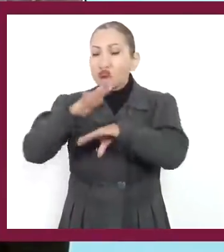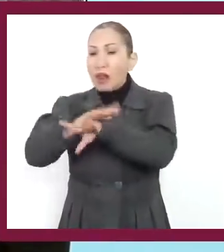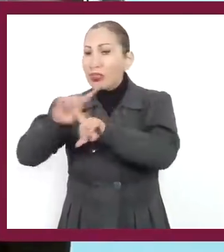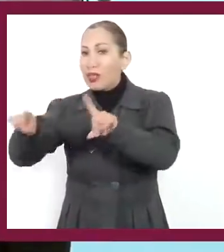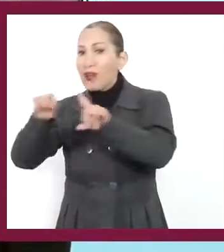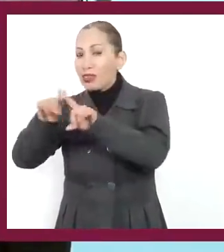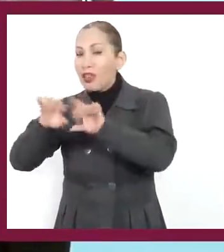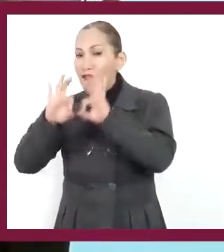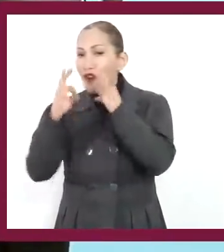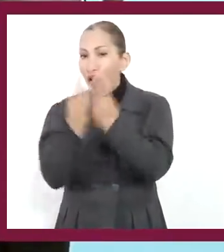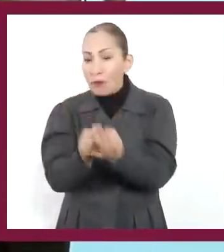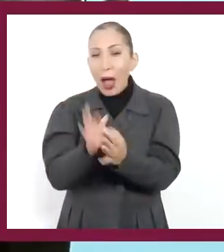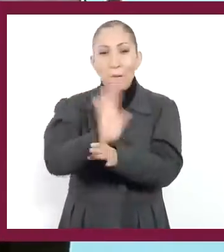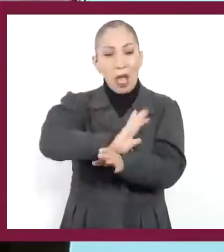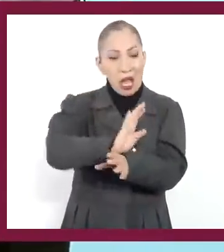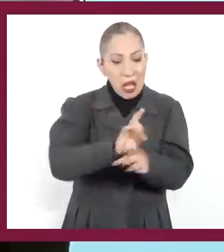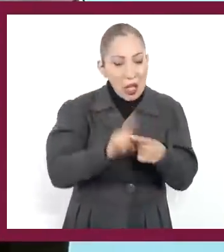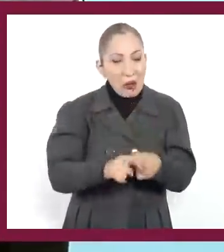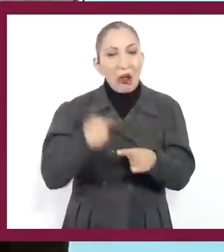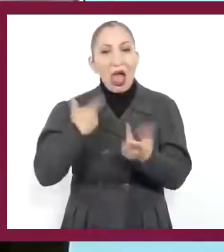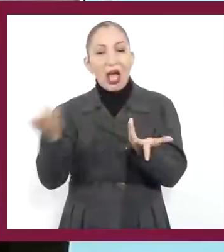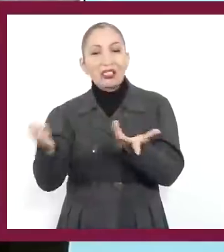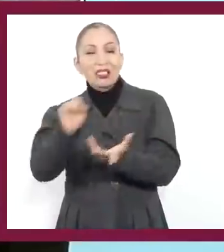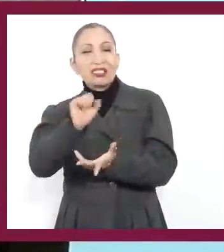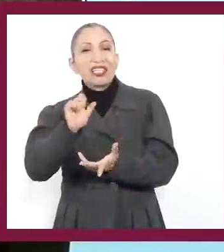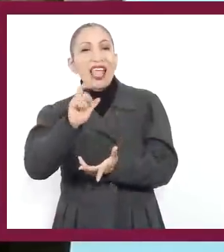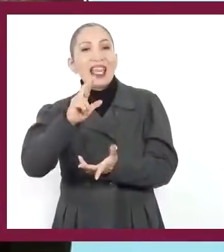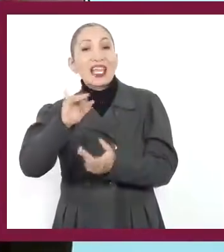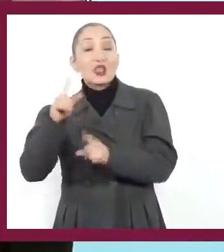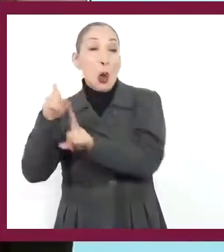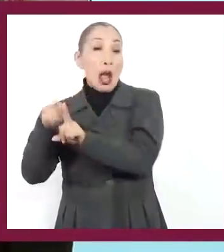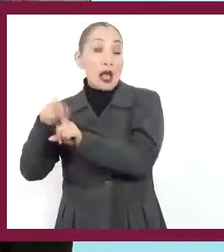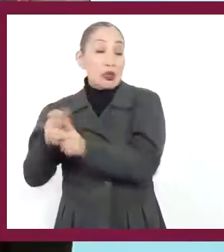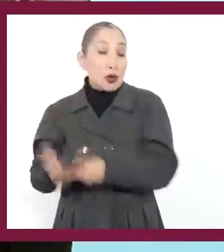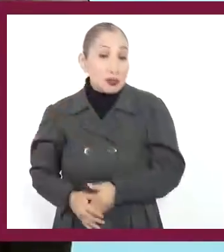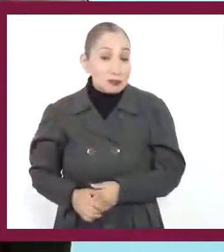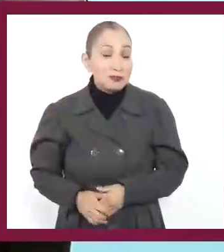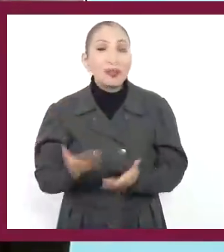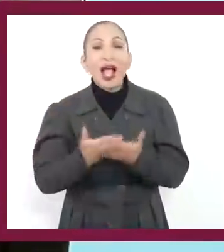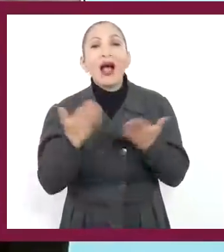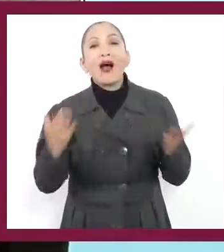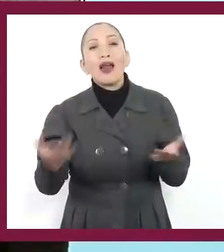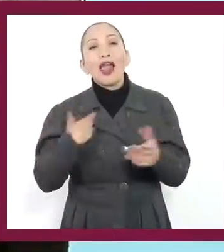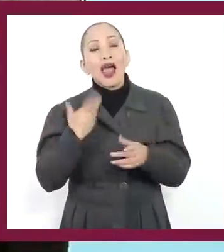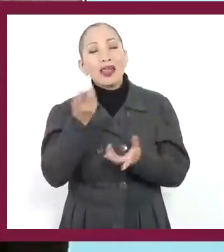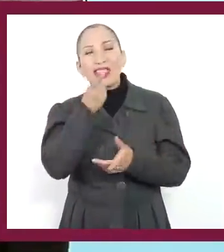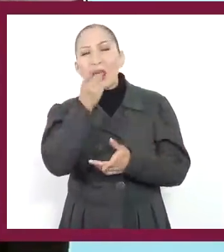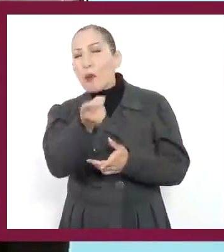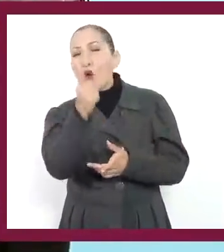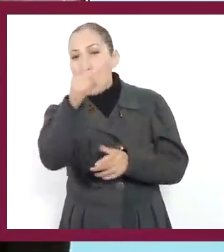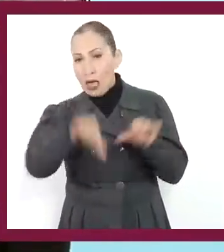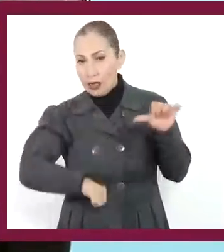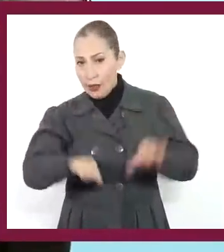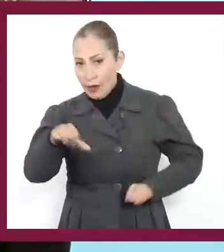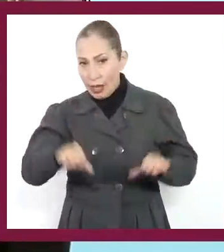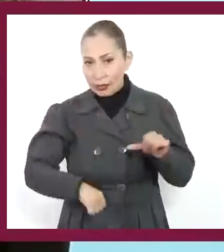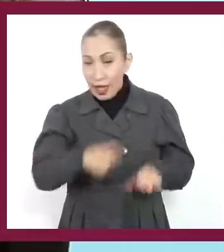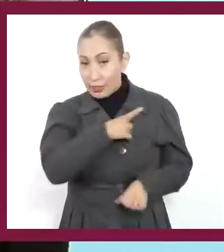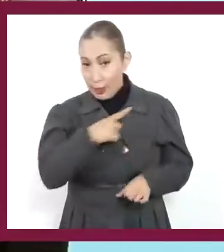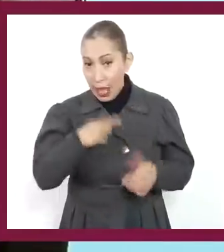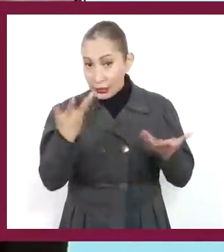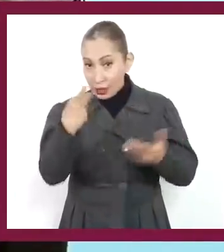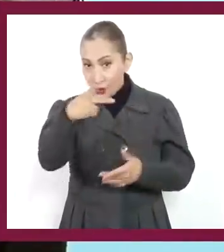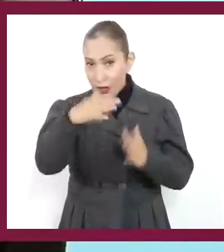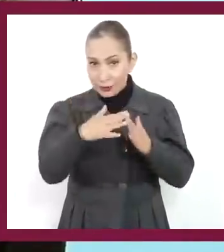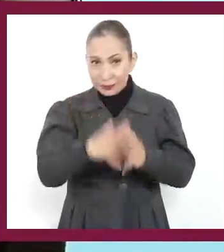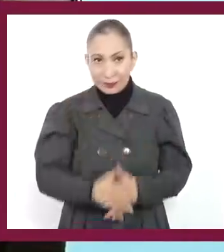diversos medios como películas, series y caricaturas. A continuación, les indicaremos una actividad que tendrán que realizar